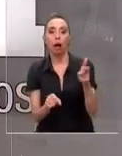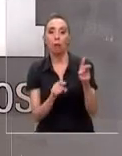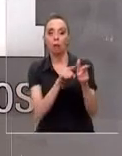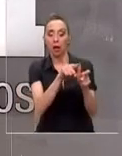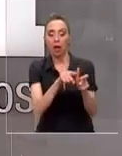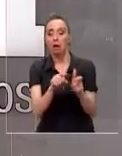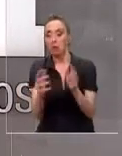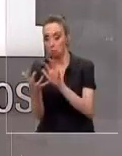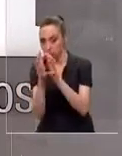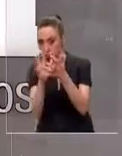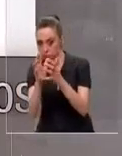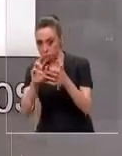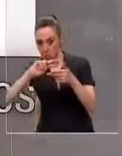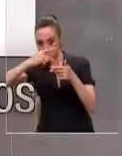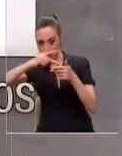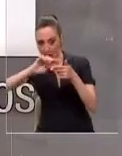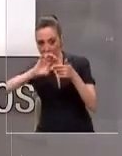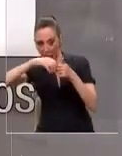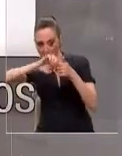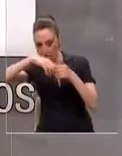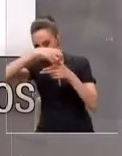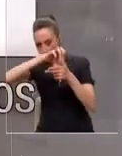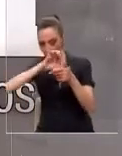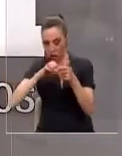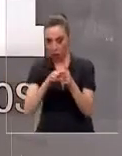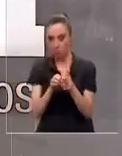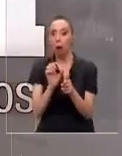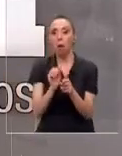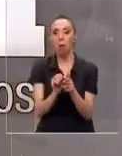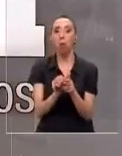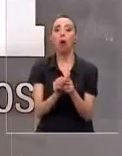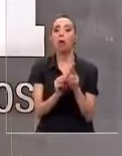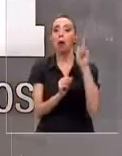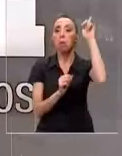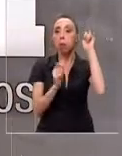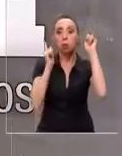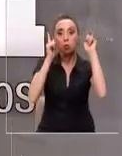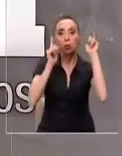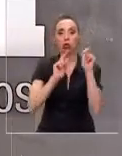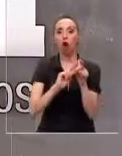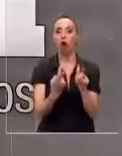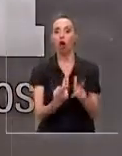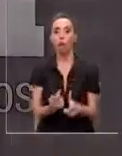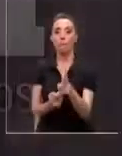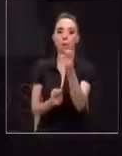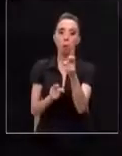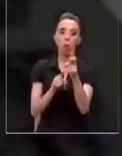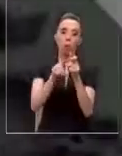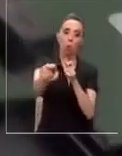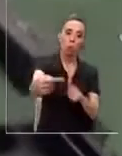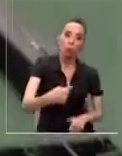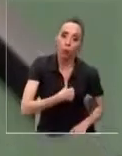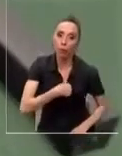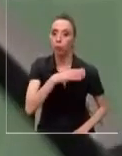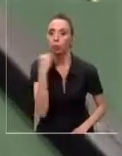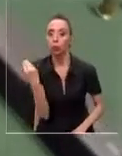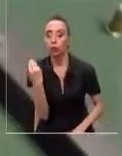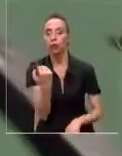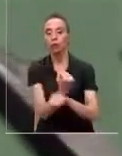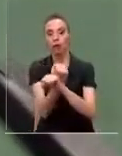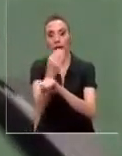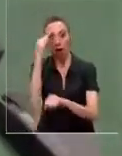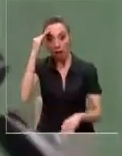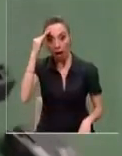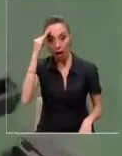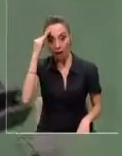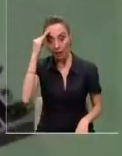aplicación de ciertas modificaciones puede quedar apta para efectuar un disparo letal. Desde Carabineros, en